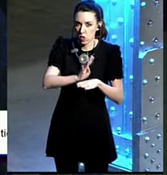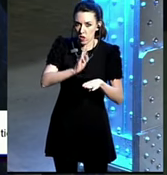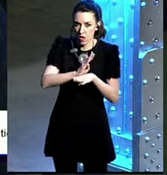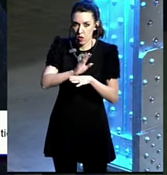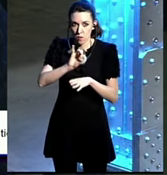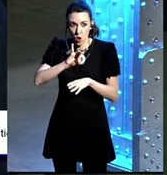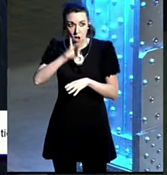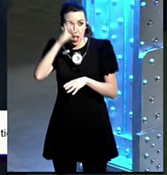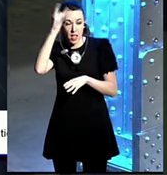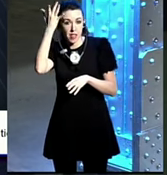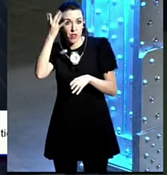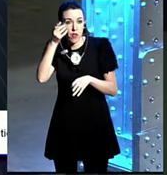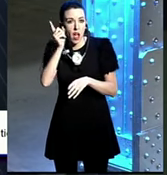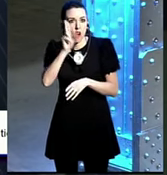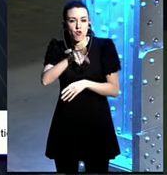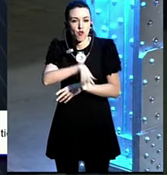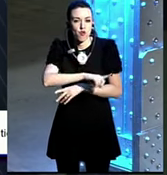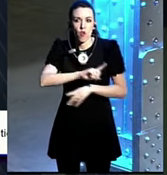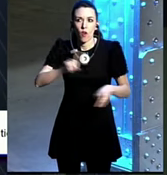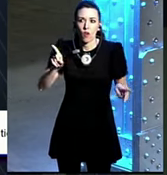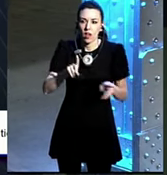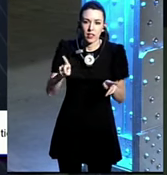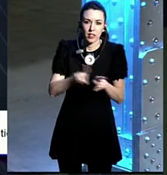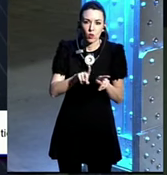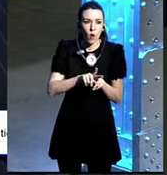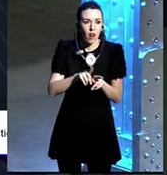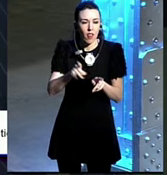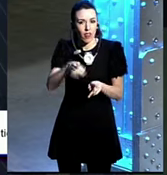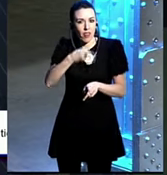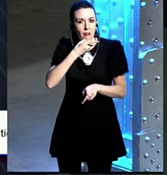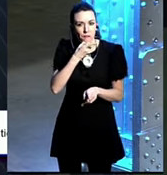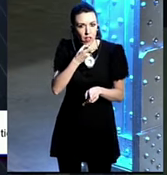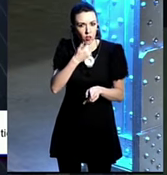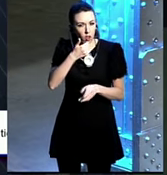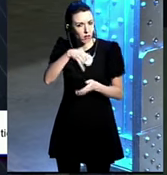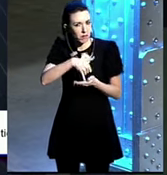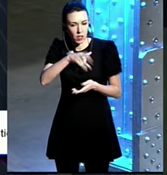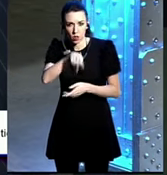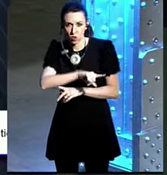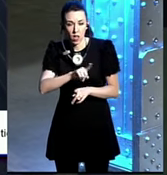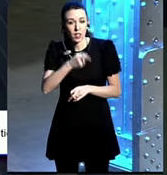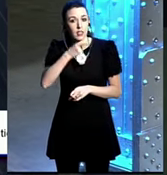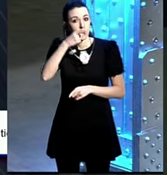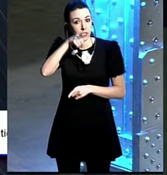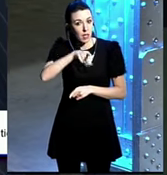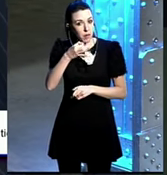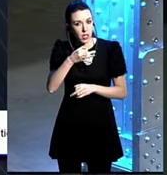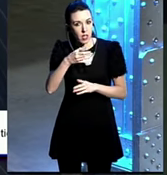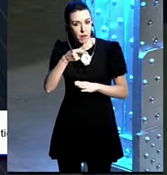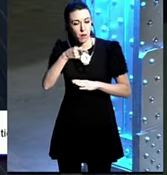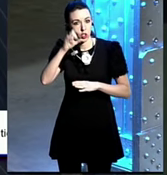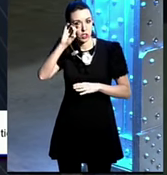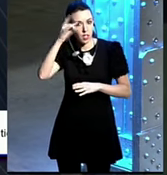Introducir esa idea de que no es un defecto, de que no es una debilidad. Y también hay que implantar